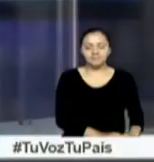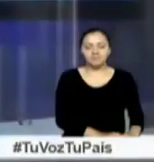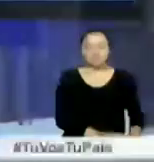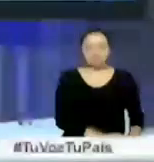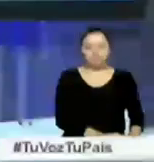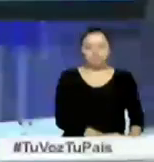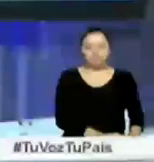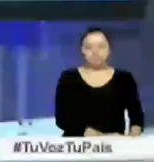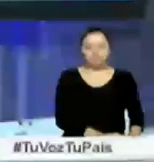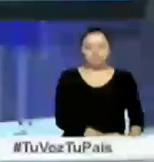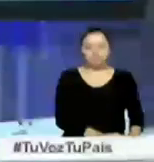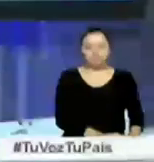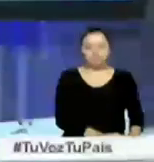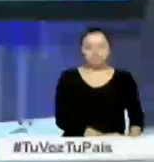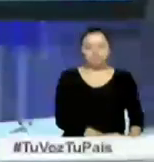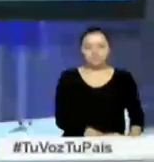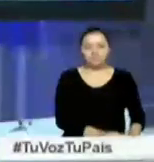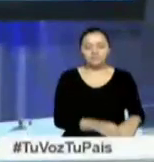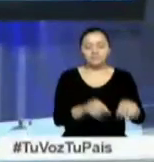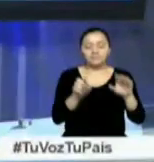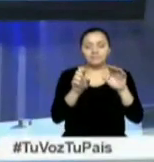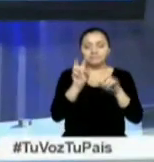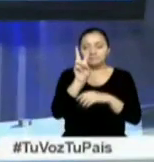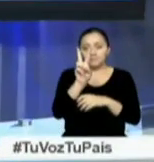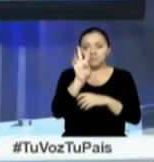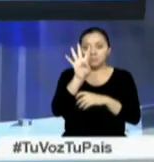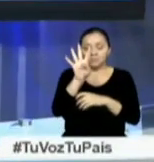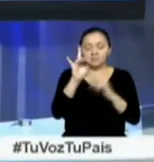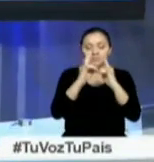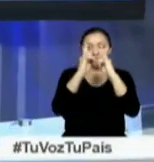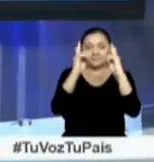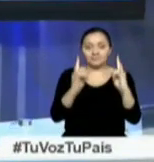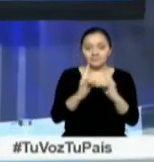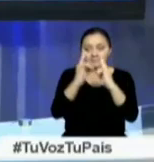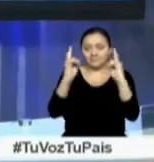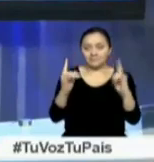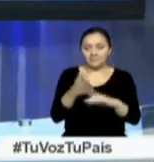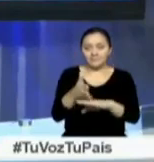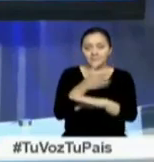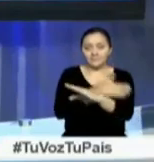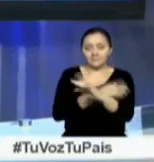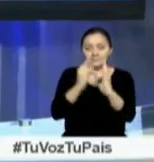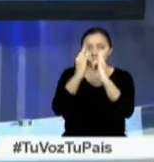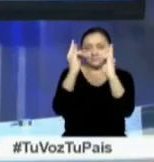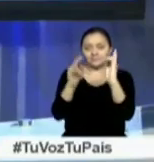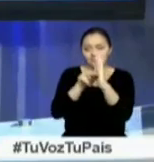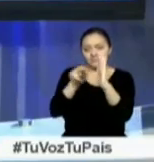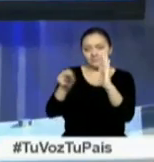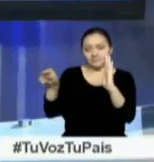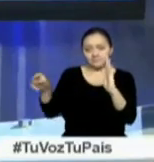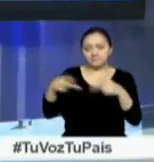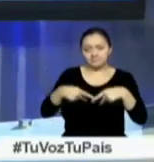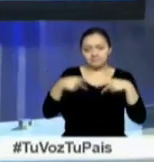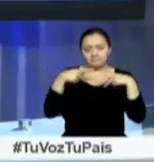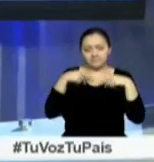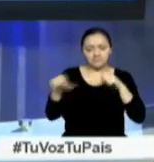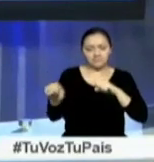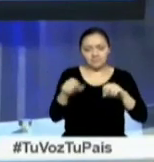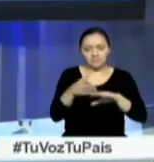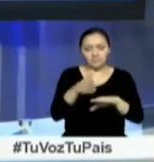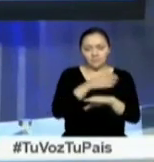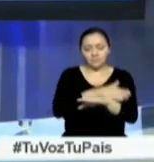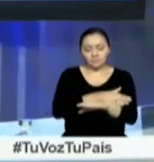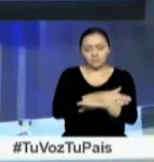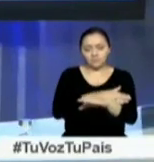ciudadano y seis de los 24 albergues levantados para acoger a las personas damnificadas por el terremoto del 16 de